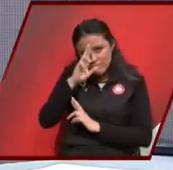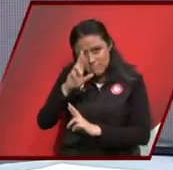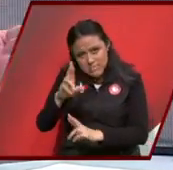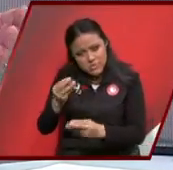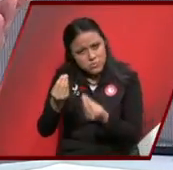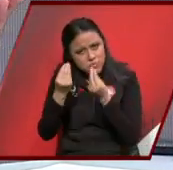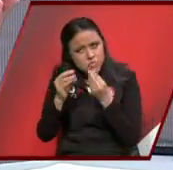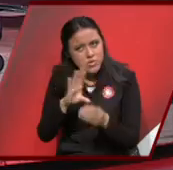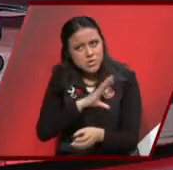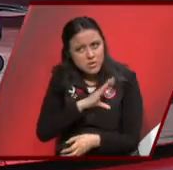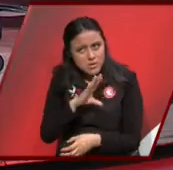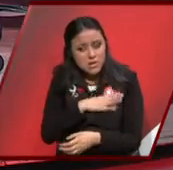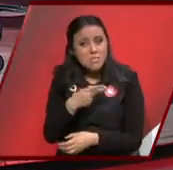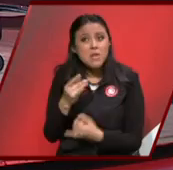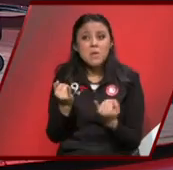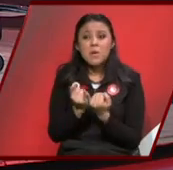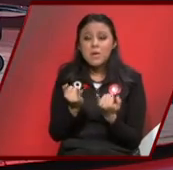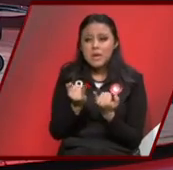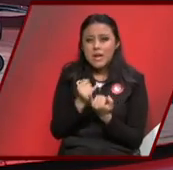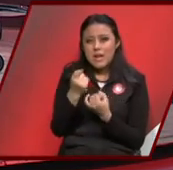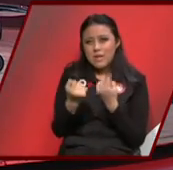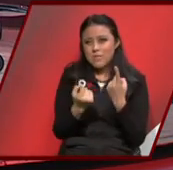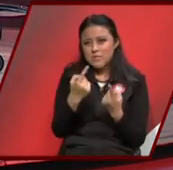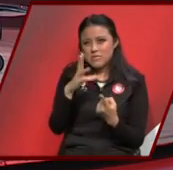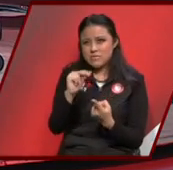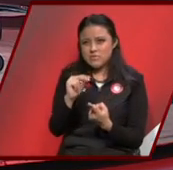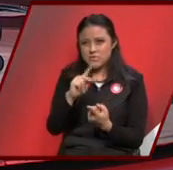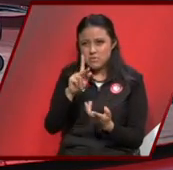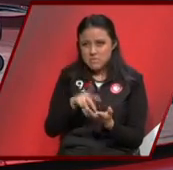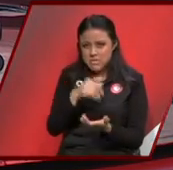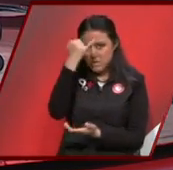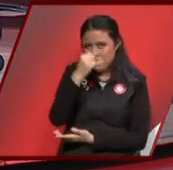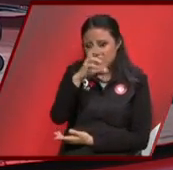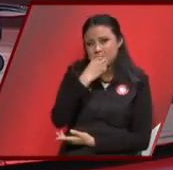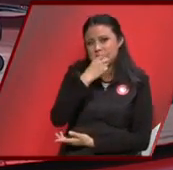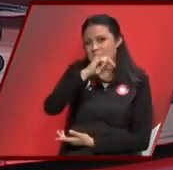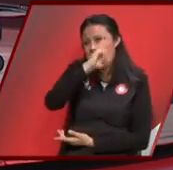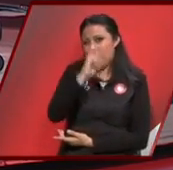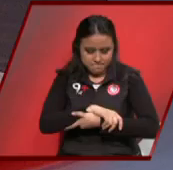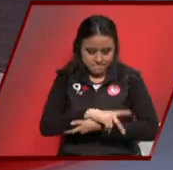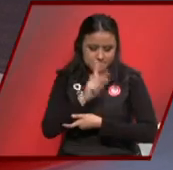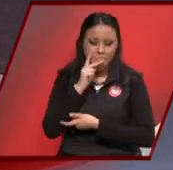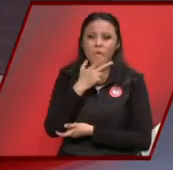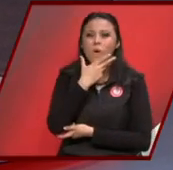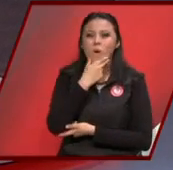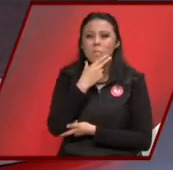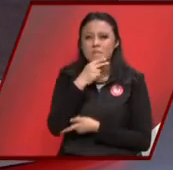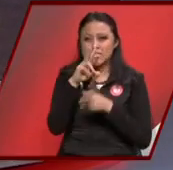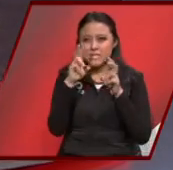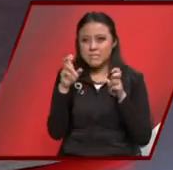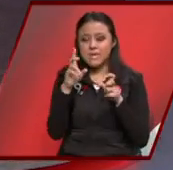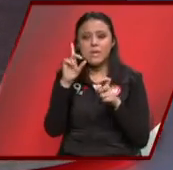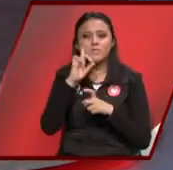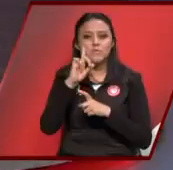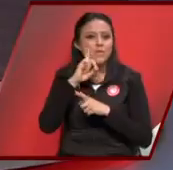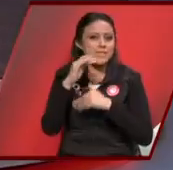quito el sombrero con ella. Así es. Pero también hay otras a las que en mi vida les volvería a decir jefa. Bueno, nunca les dije. Pasa. ¿Se van las mujeres con todas las